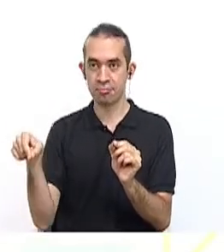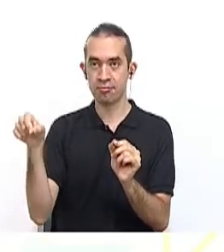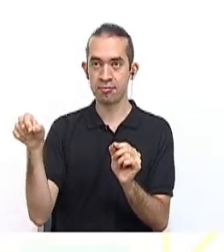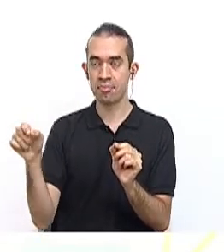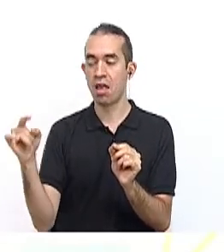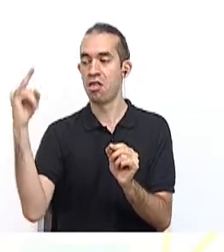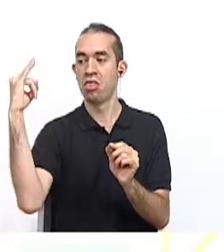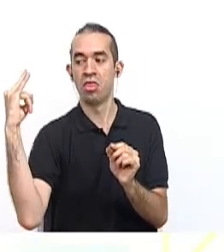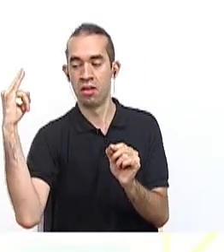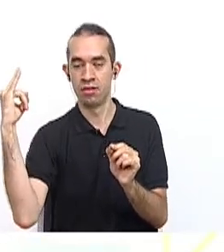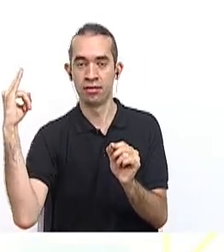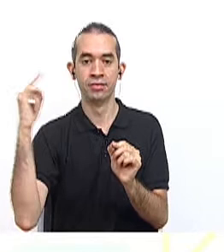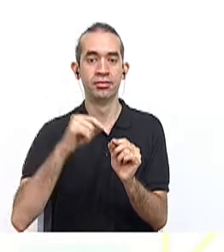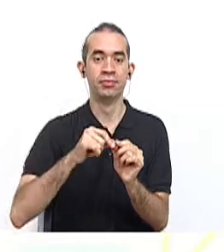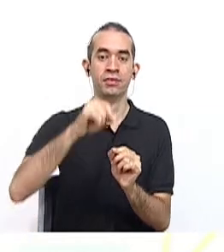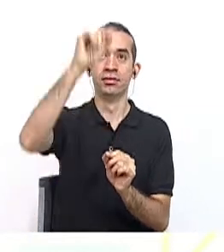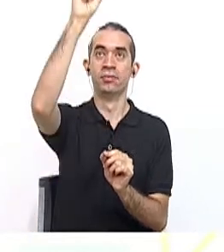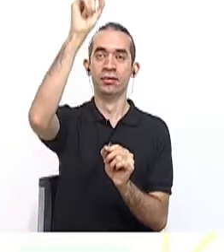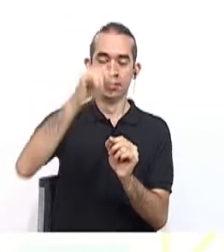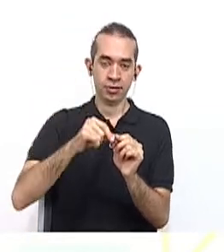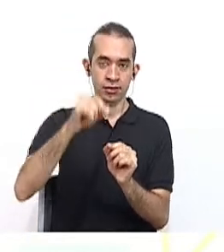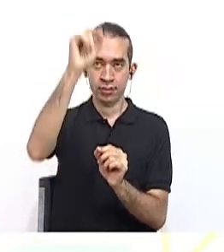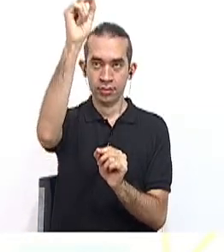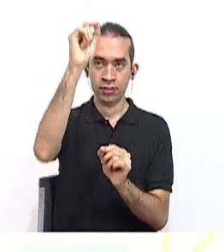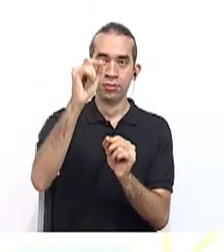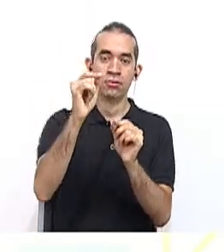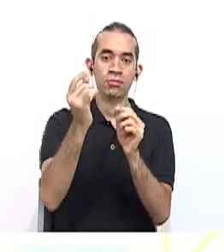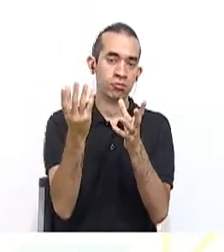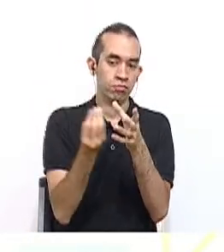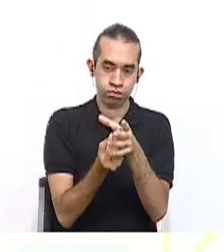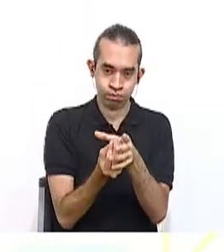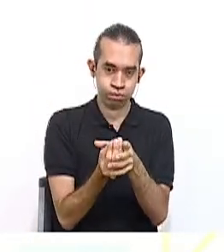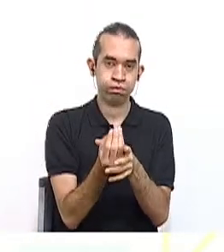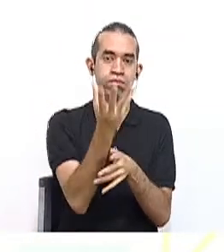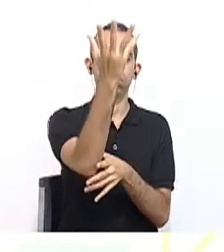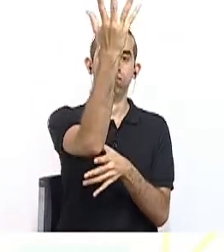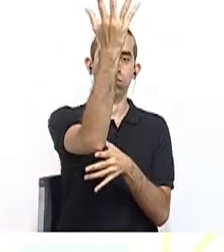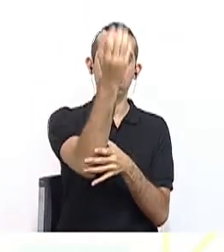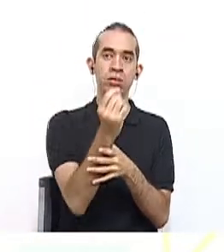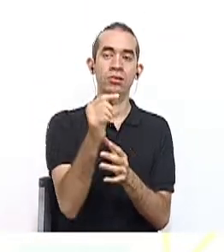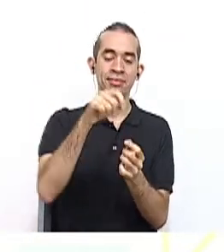torre y la altura del volcán corresponde a